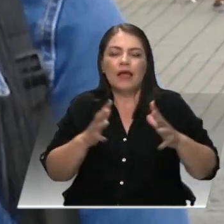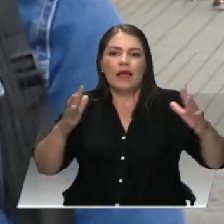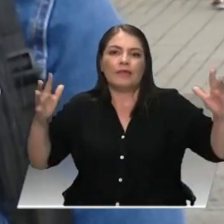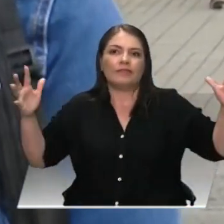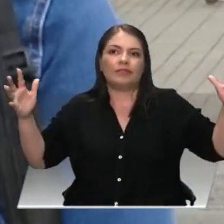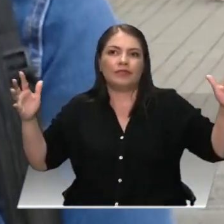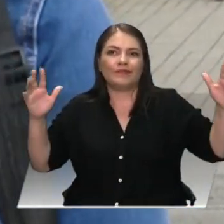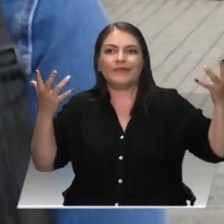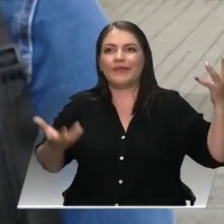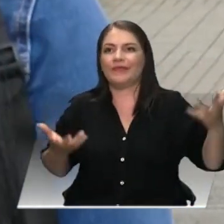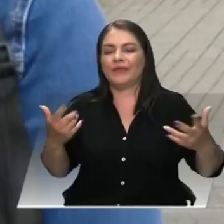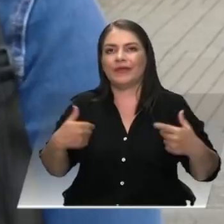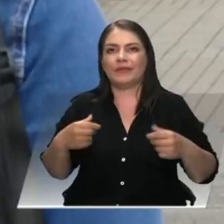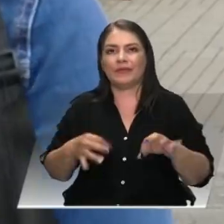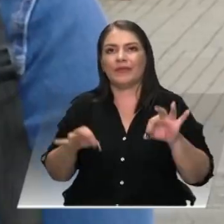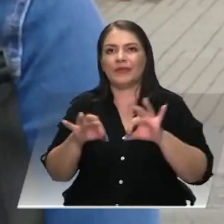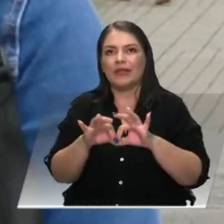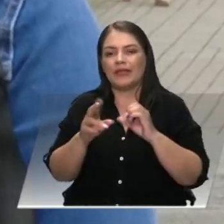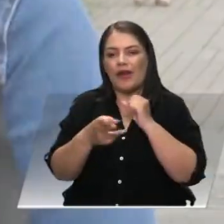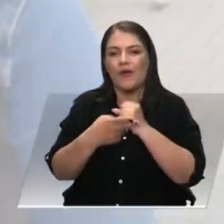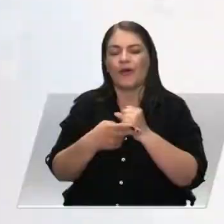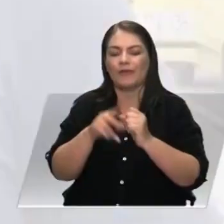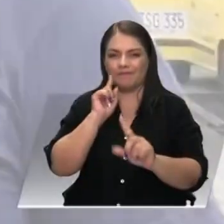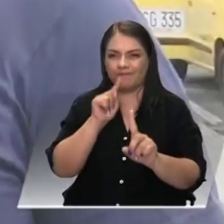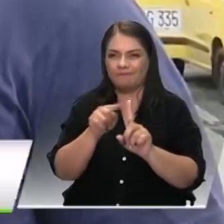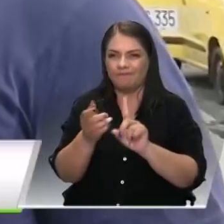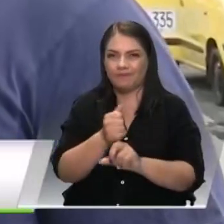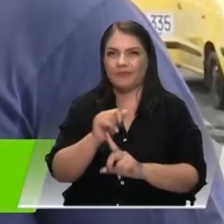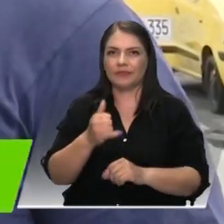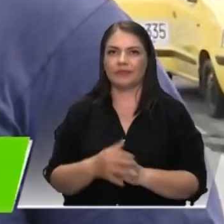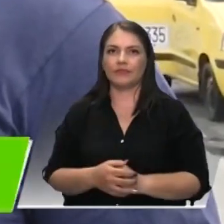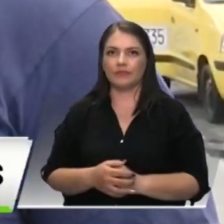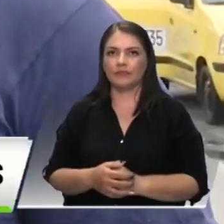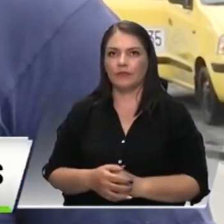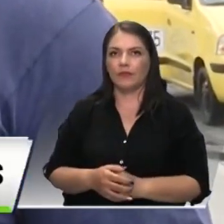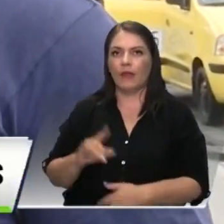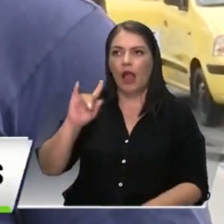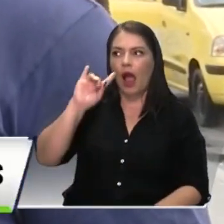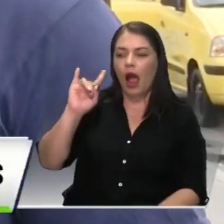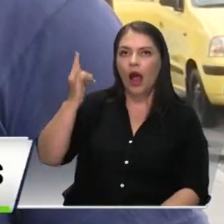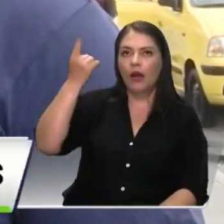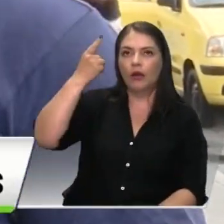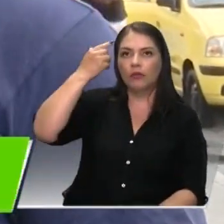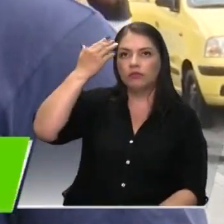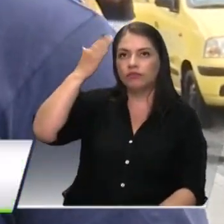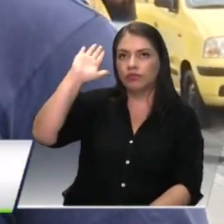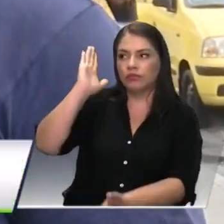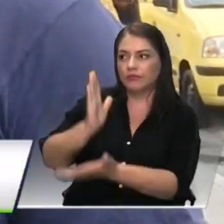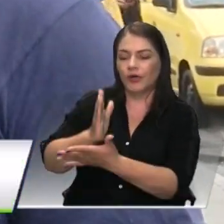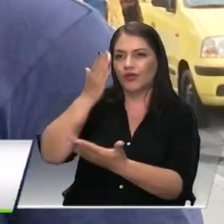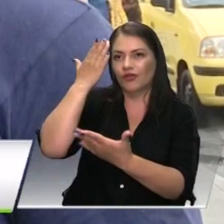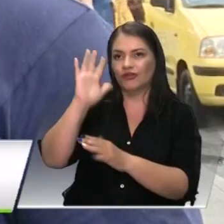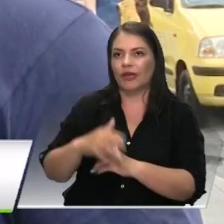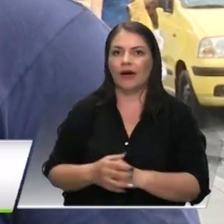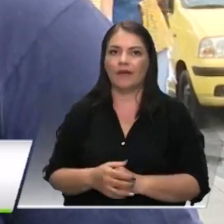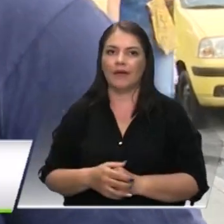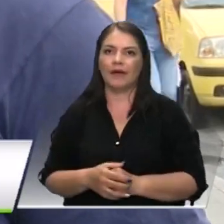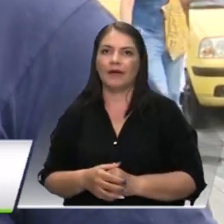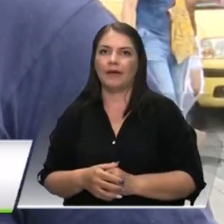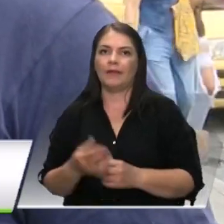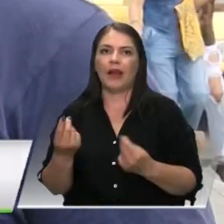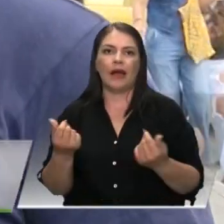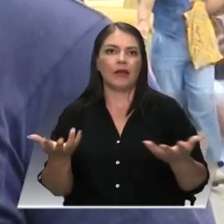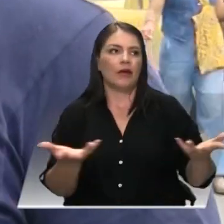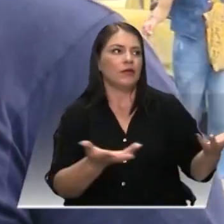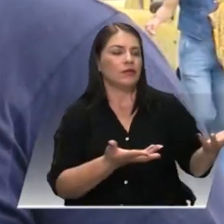o grande. Es importante uno proyectarse y cumplir las metas. Porque uno no sabe de pronto qué imprevistos tenga en el futuro y deba sacar plata